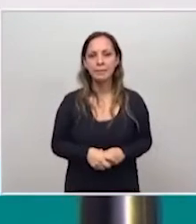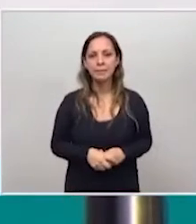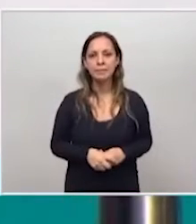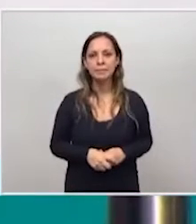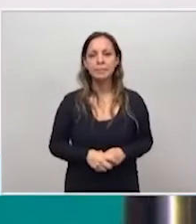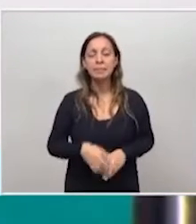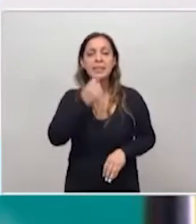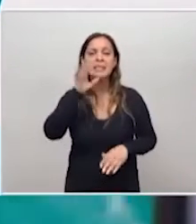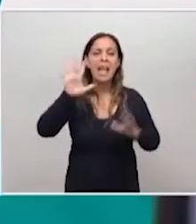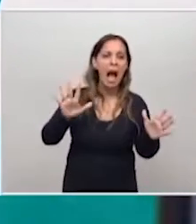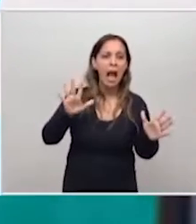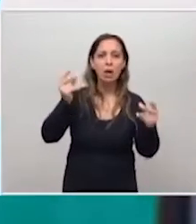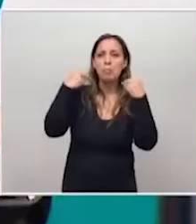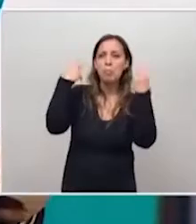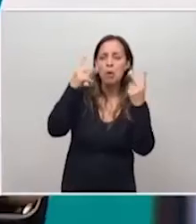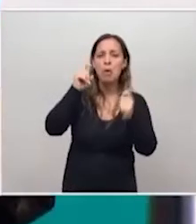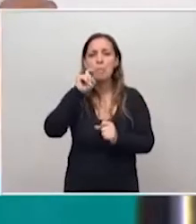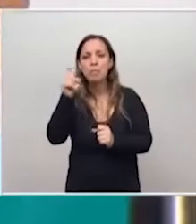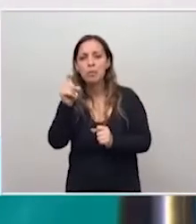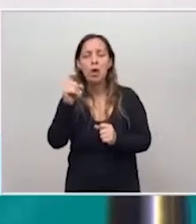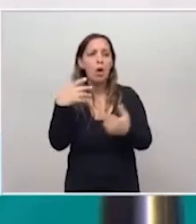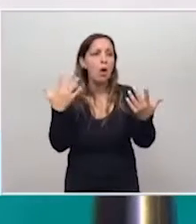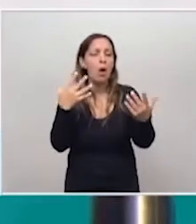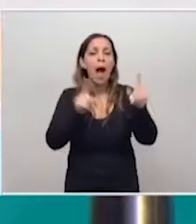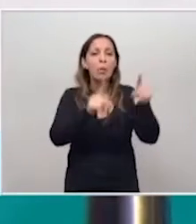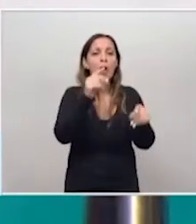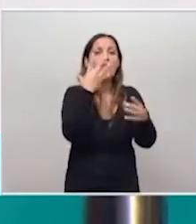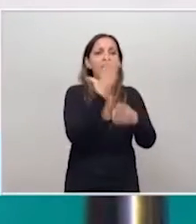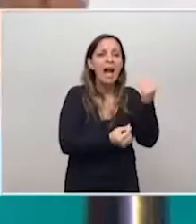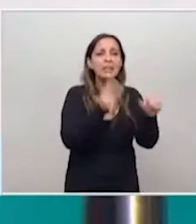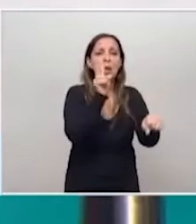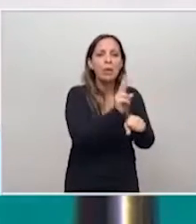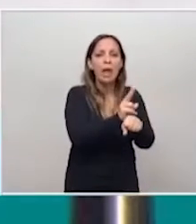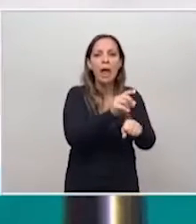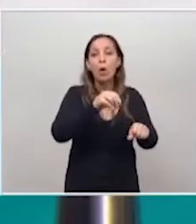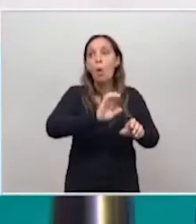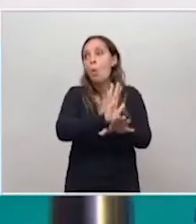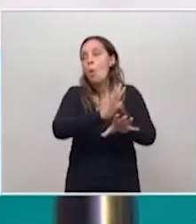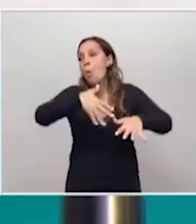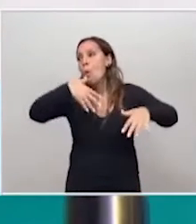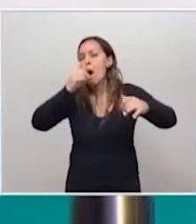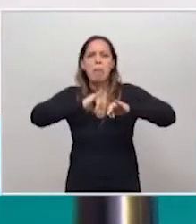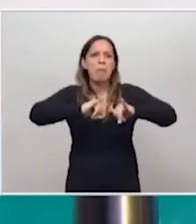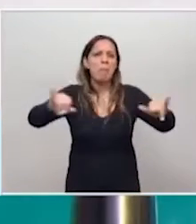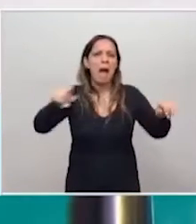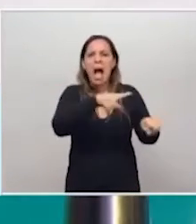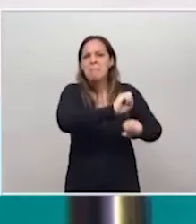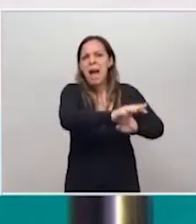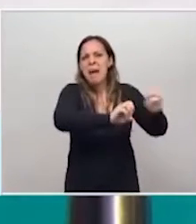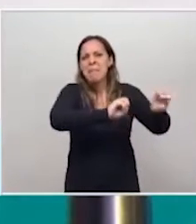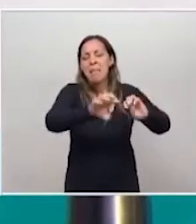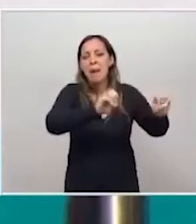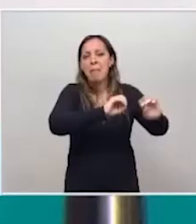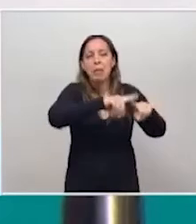de incumplimiento de alguna de las medidas de cuidado, se lo potenciaba, se lo multiplicaba, se machacaba todo el día,